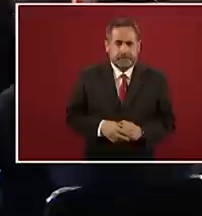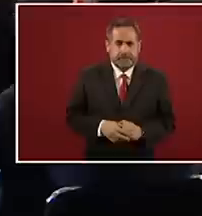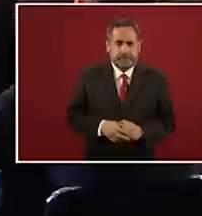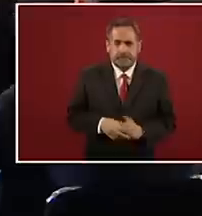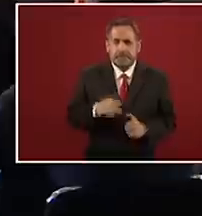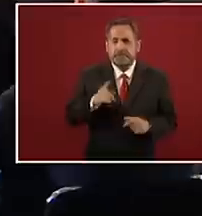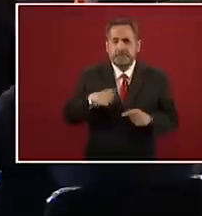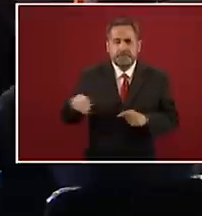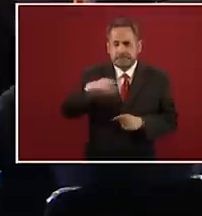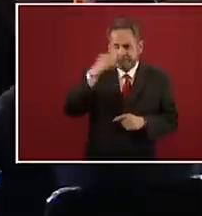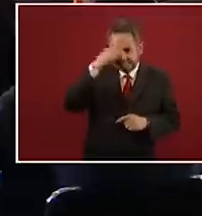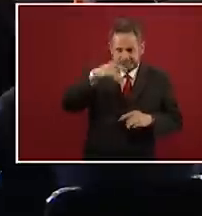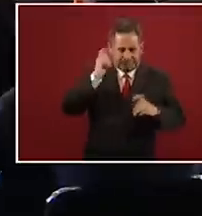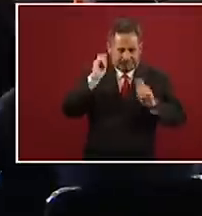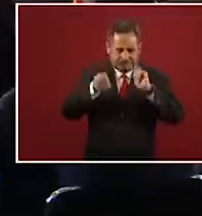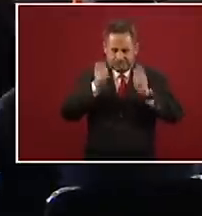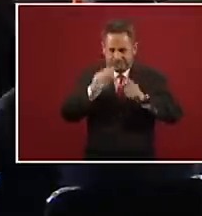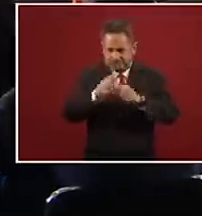Quienes saben de esto